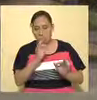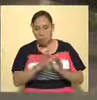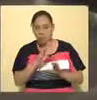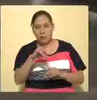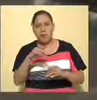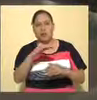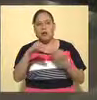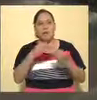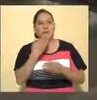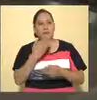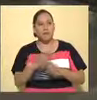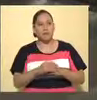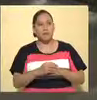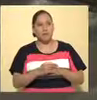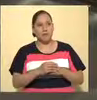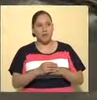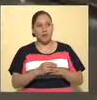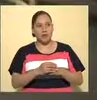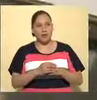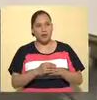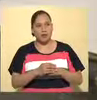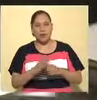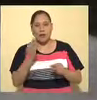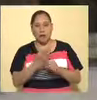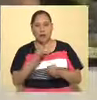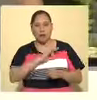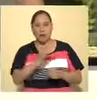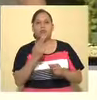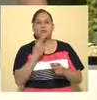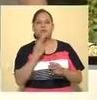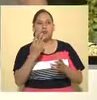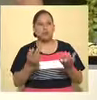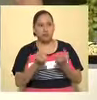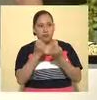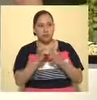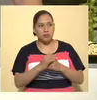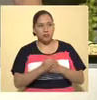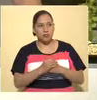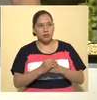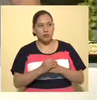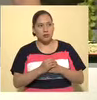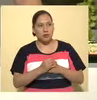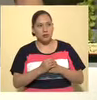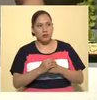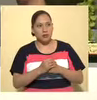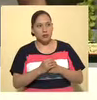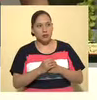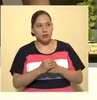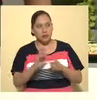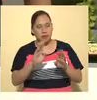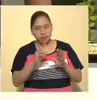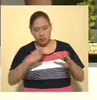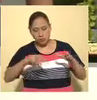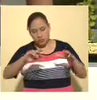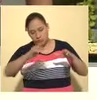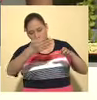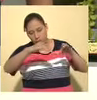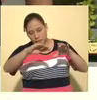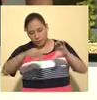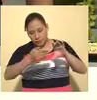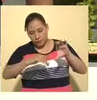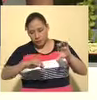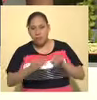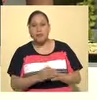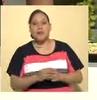todavía estamos a tiempo. De salvarlo, ¿no? Mira, no es que contigo, chef, ¿cómo no? Todo lo tenemos medido. Entonces le vamos a agregar